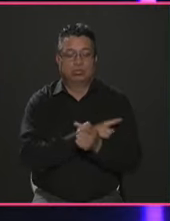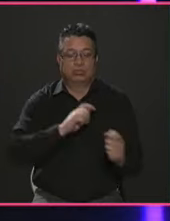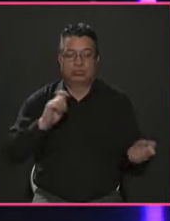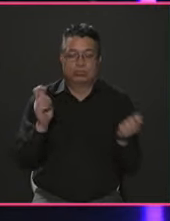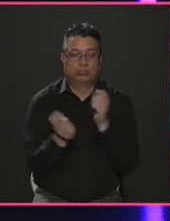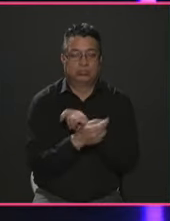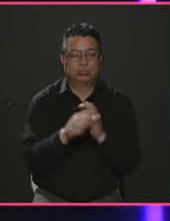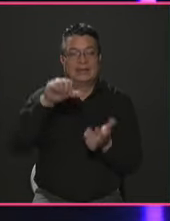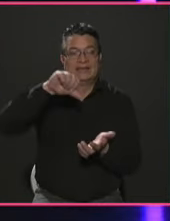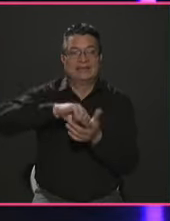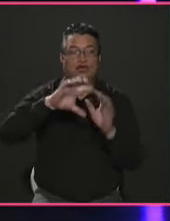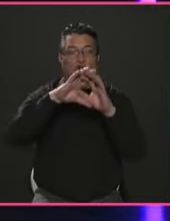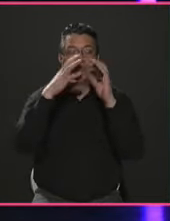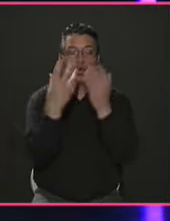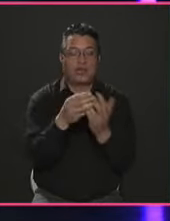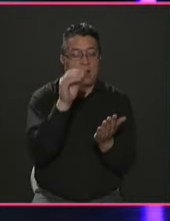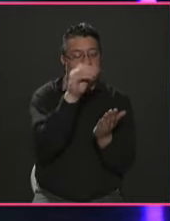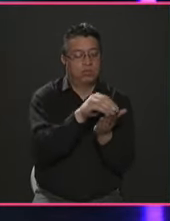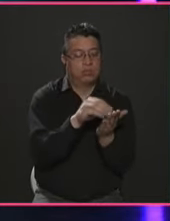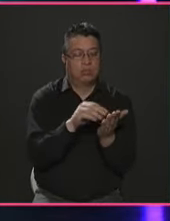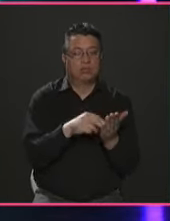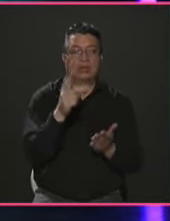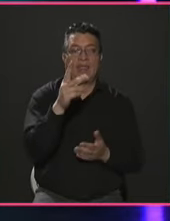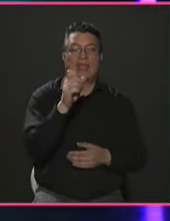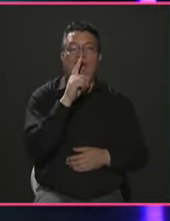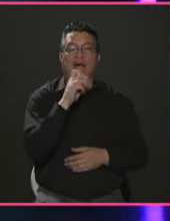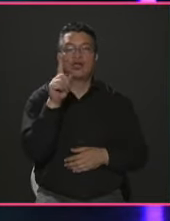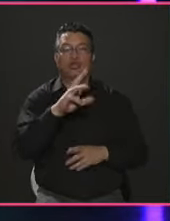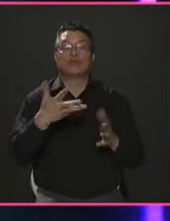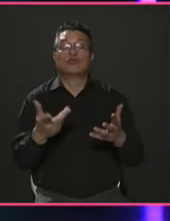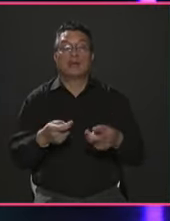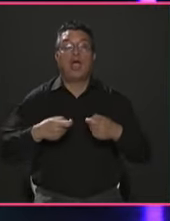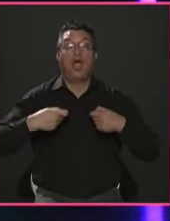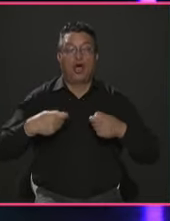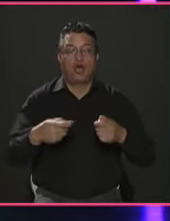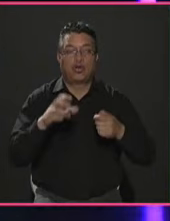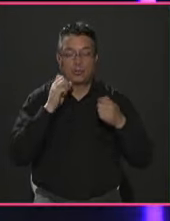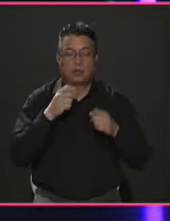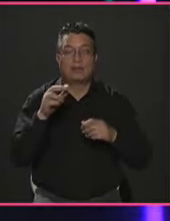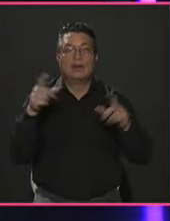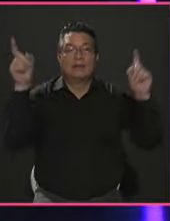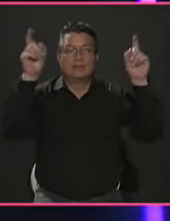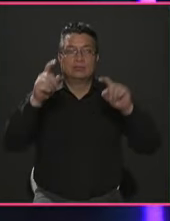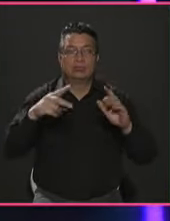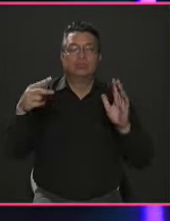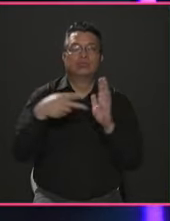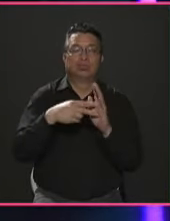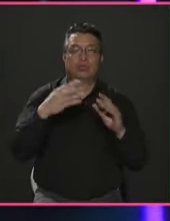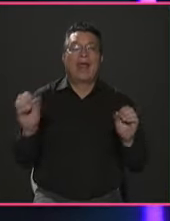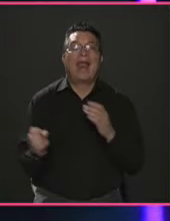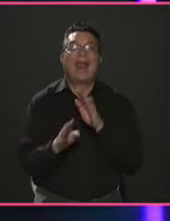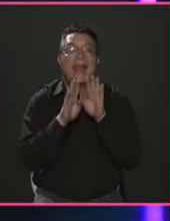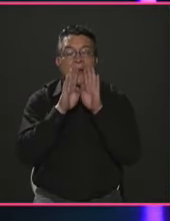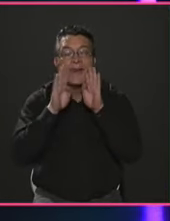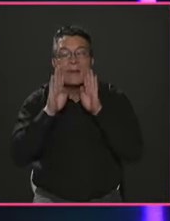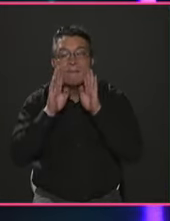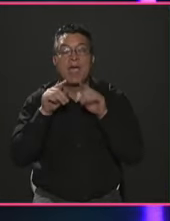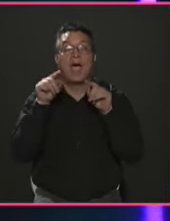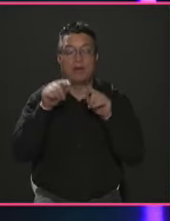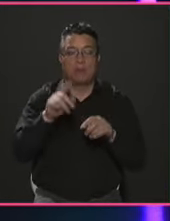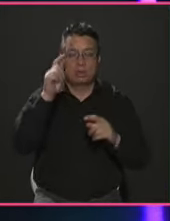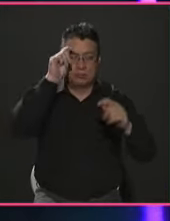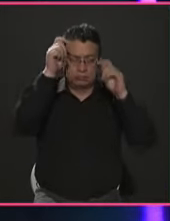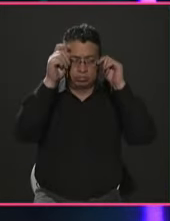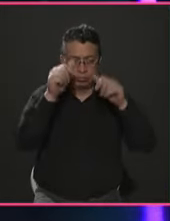centro mundial de almacenamiento de datos gracias a los costos y a la disponibilidad de energía renovable caf también está apoyando distintas